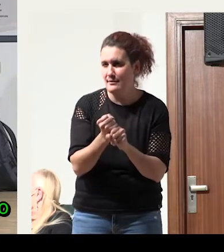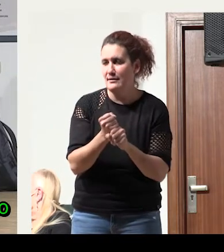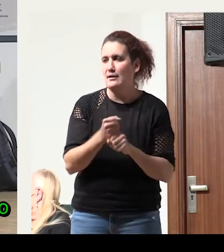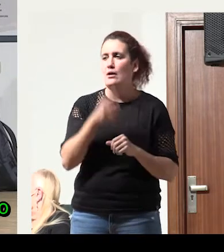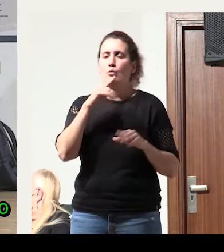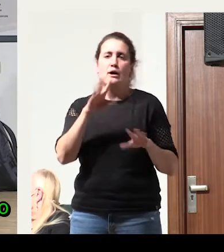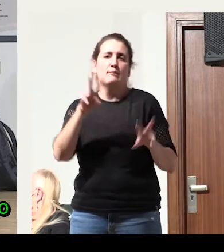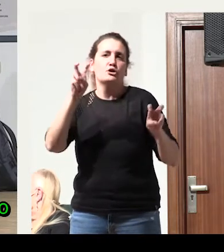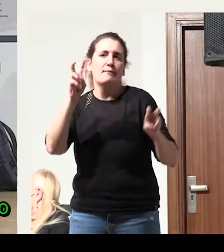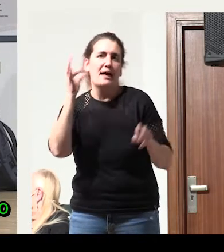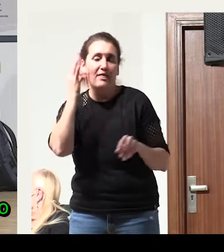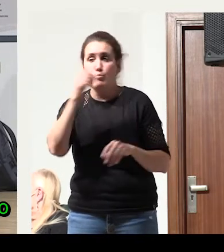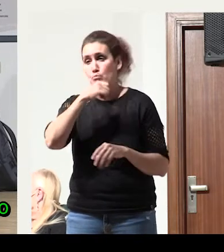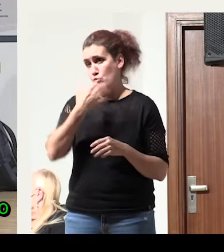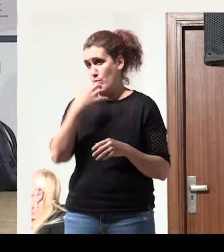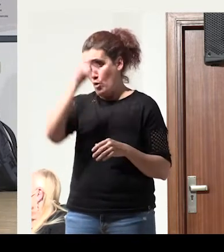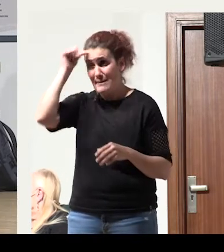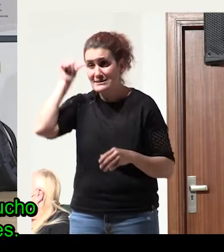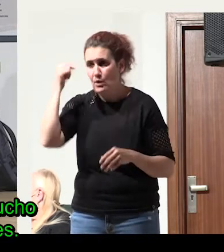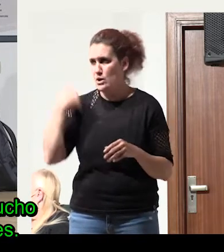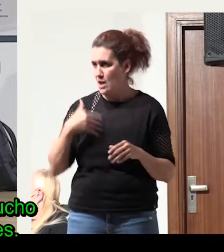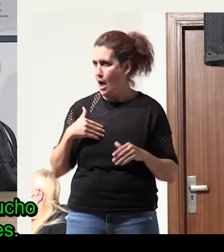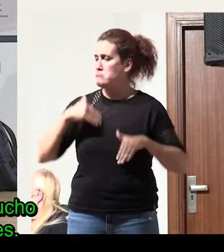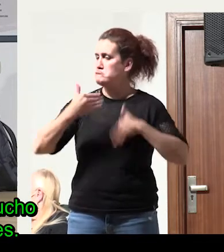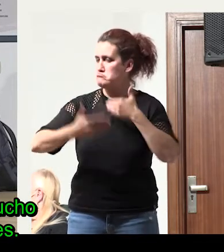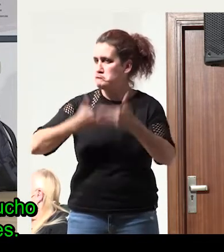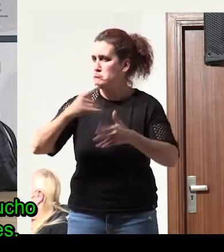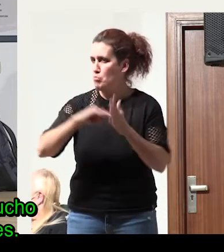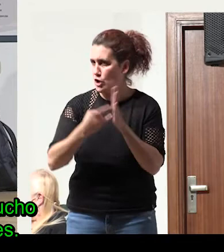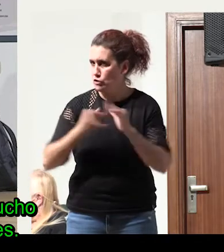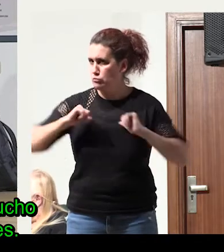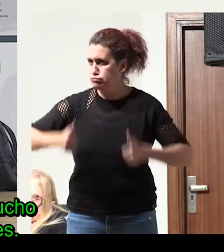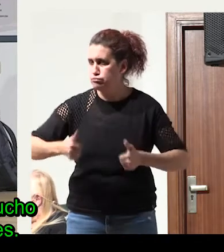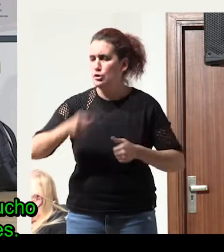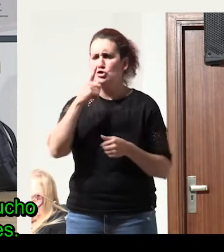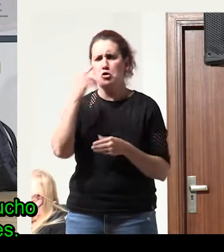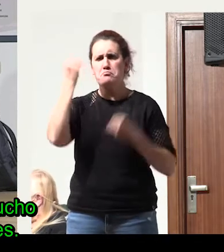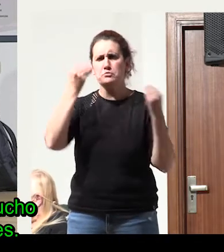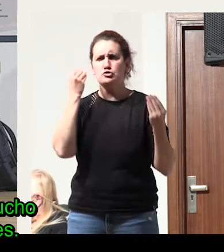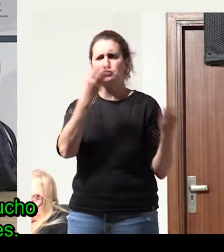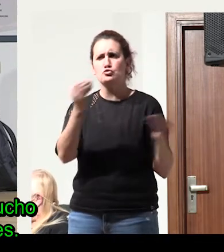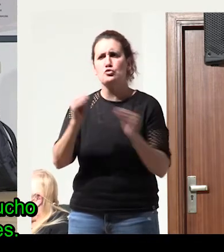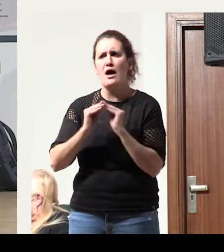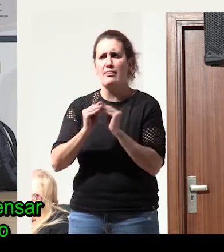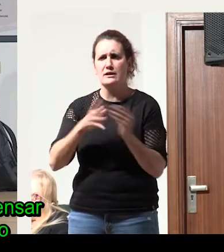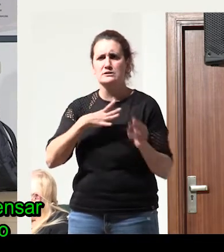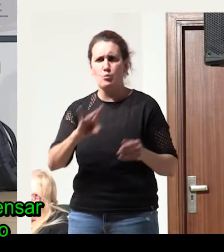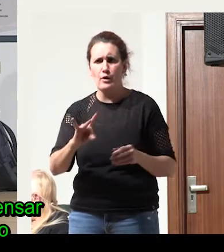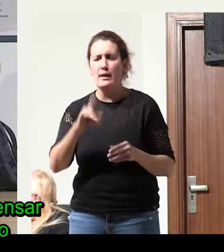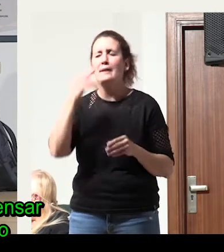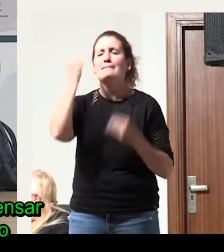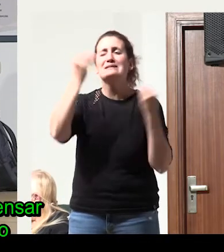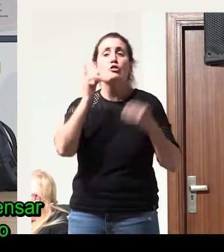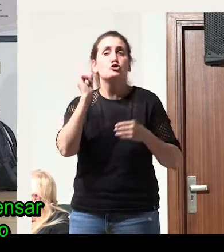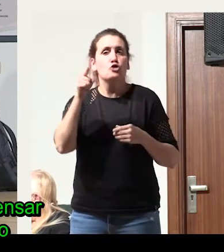Basauri ya se ha puesto en marcha un proyecto. O sea, yo creo que se puede hacer mucho pensando solo en esas edades, ¿vale? Pero a mí me interesa mucho pensar